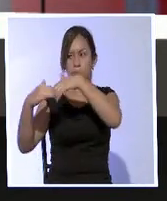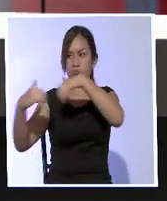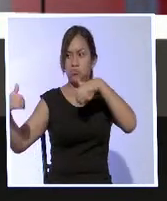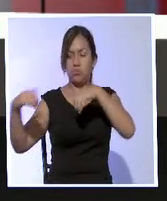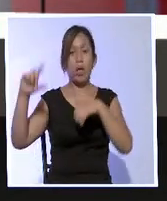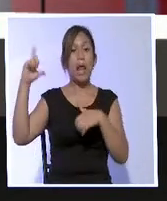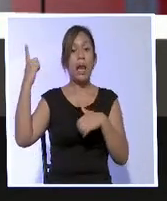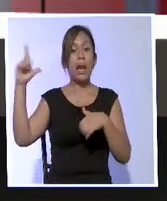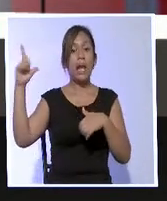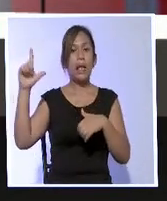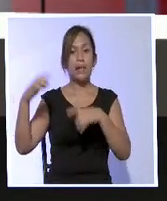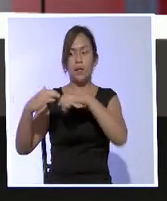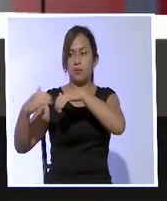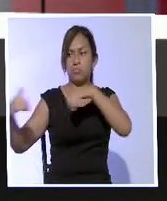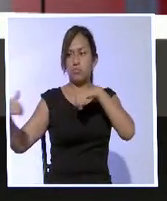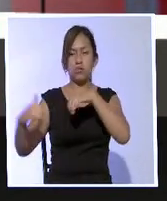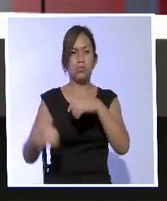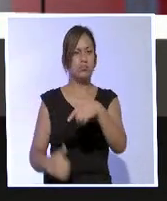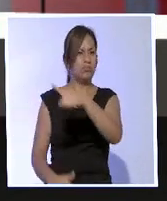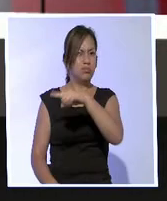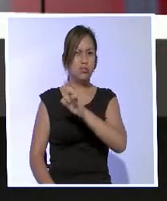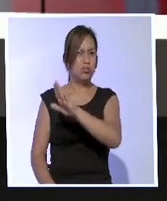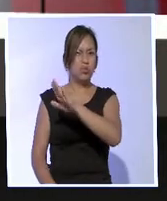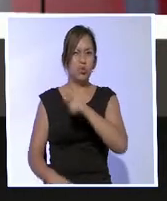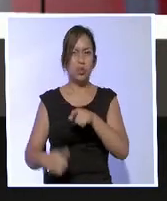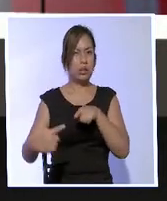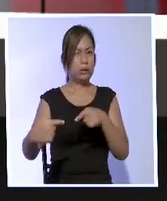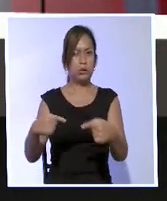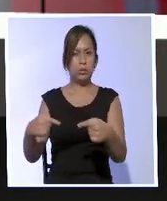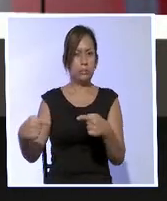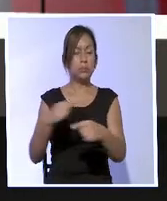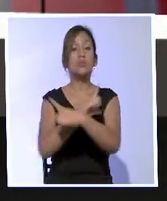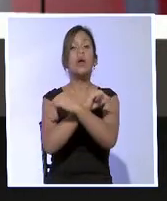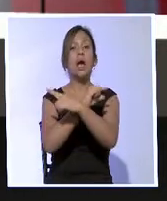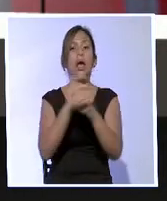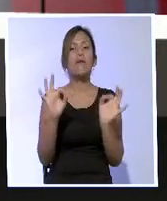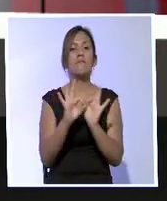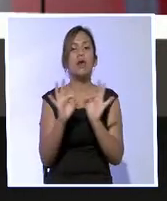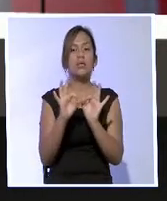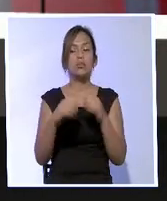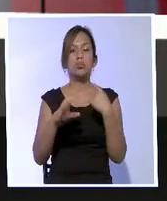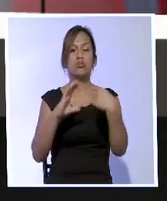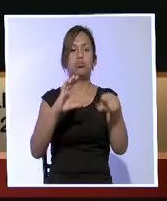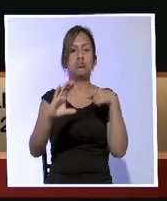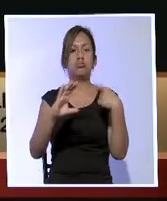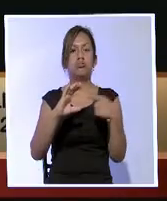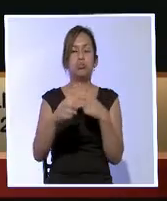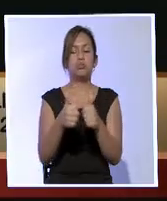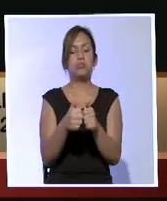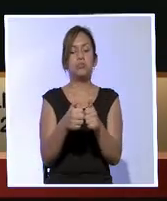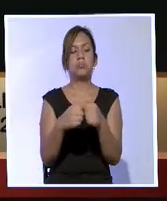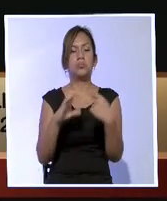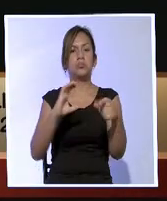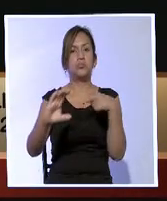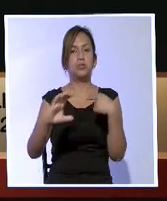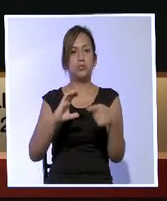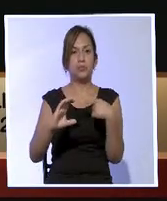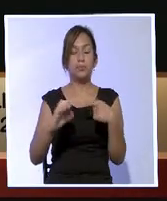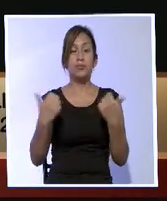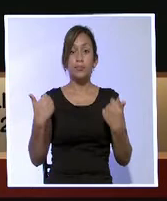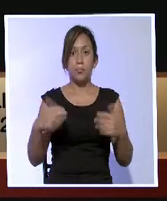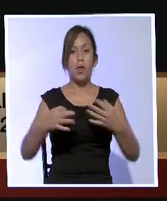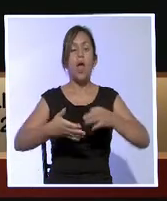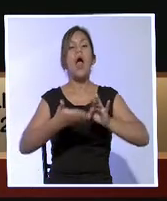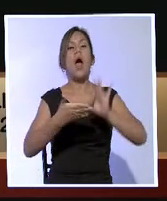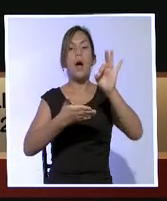políticas ventilaron las diferencias a través de las redes sociales todo se habría generado tras la aprobación